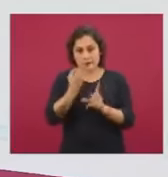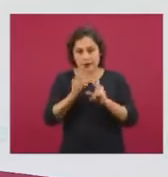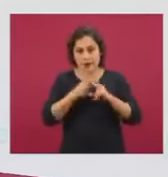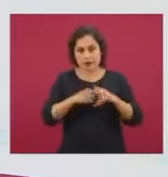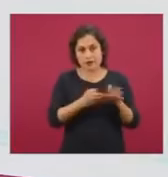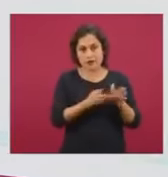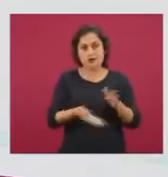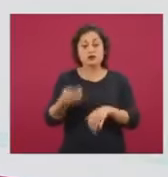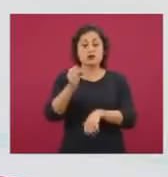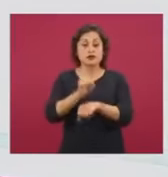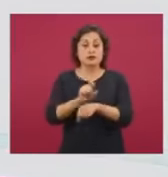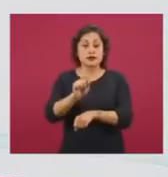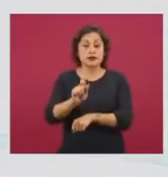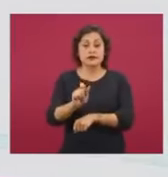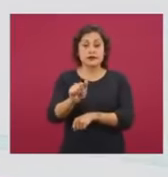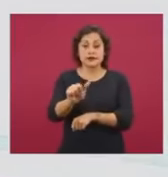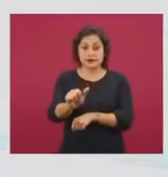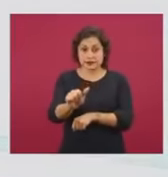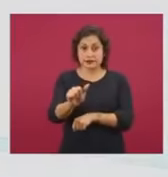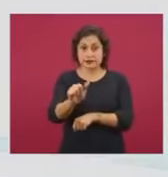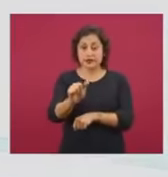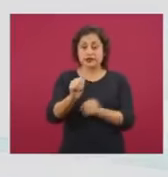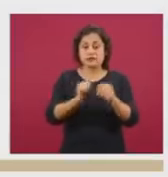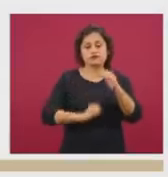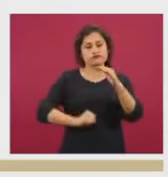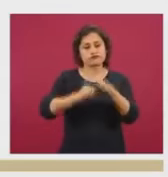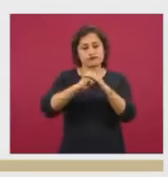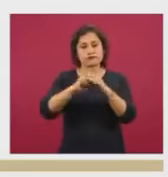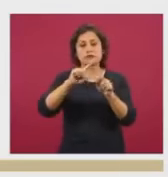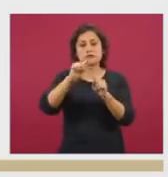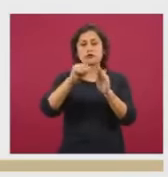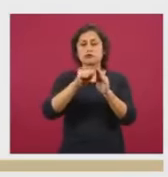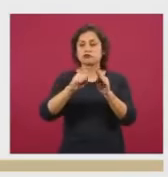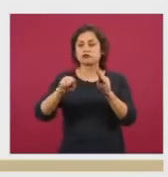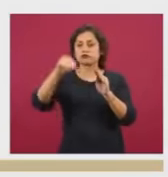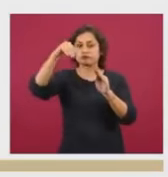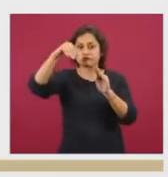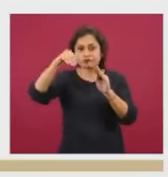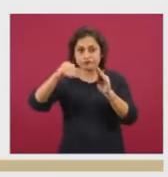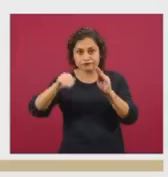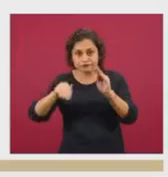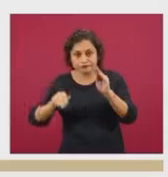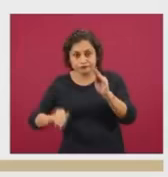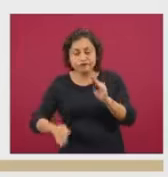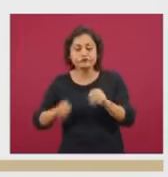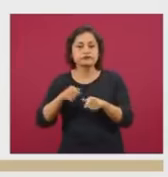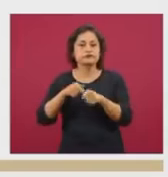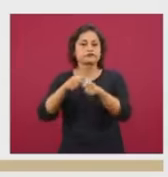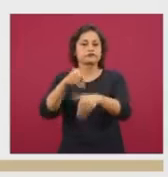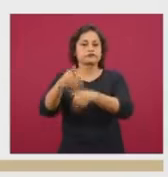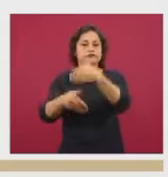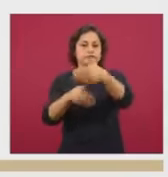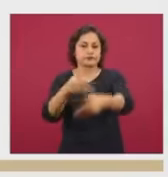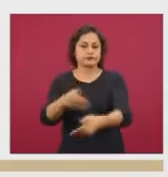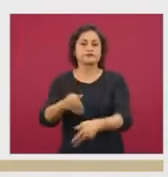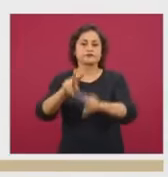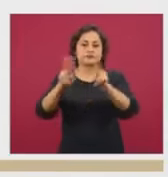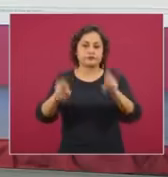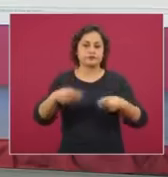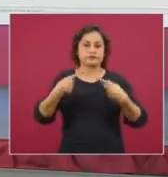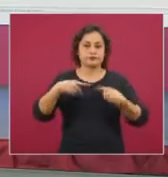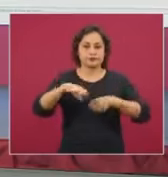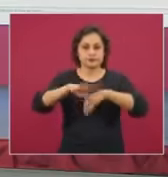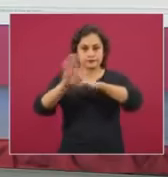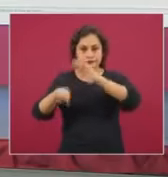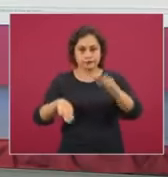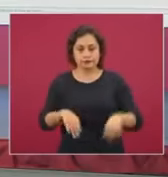la semana 26 y a partir de ahí prácticamente un descenso continuo también en el exceso de mortalidad. El